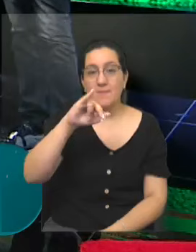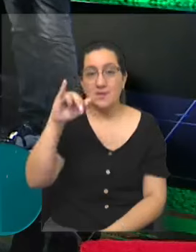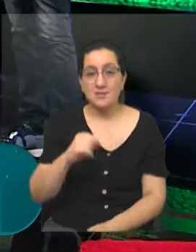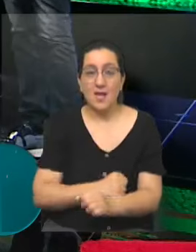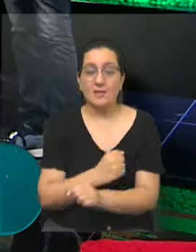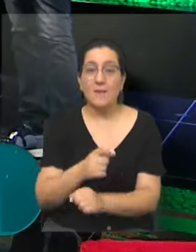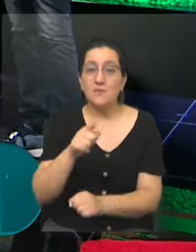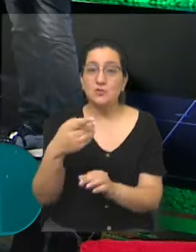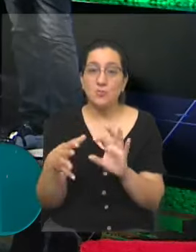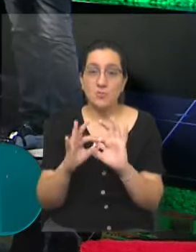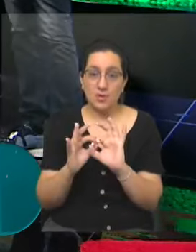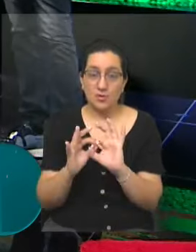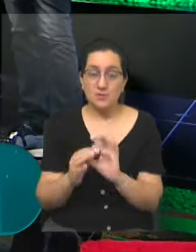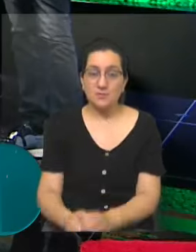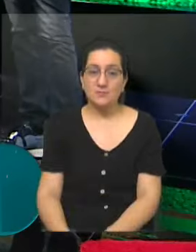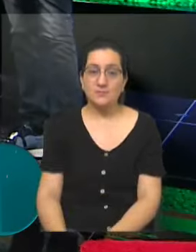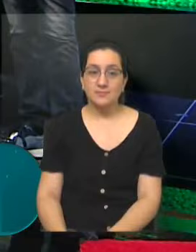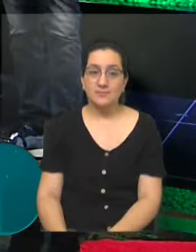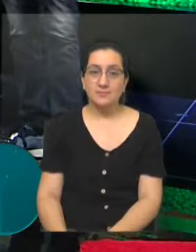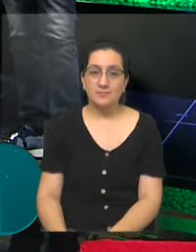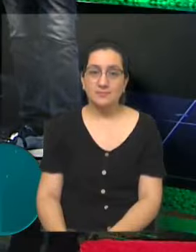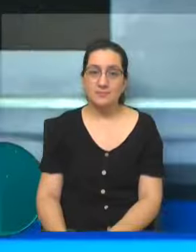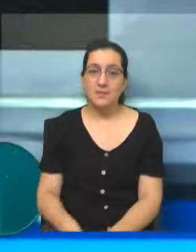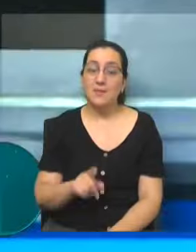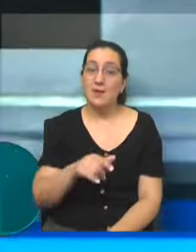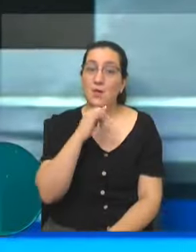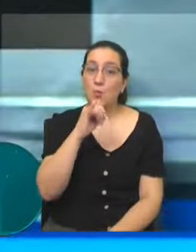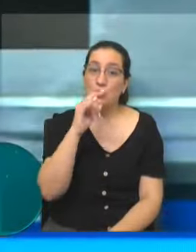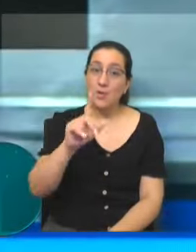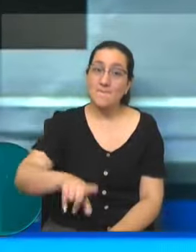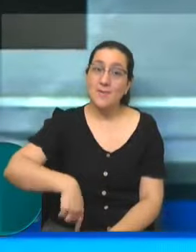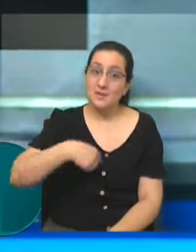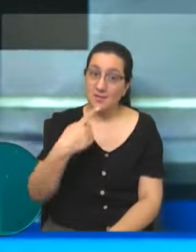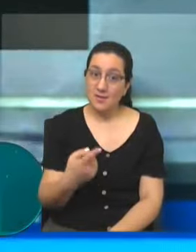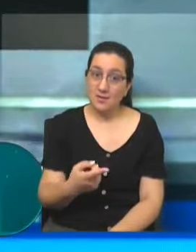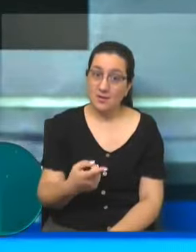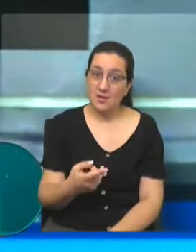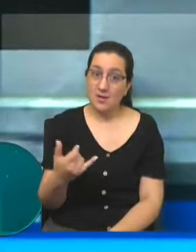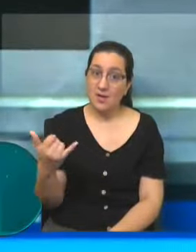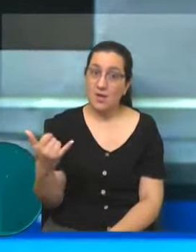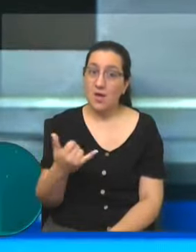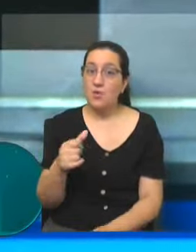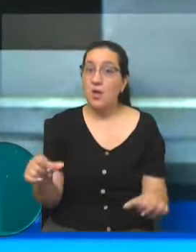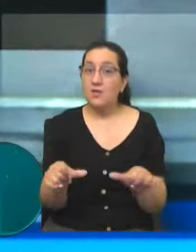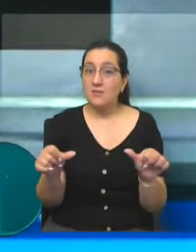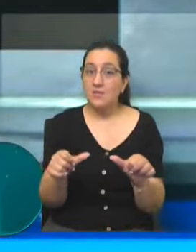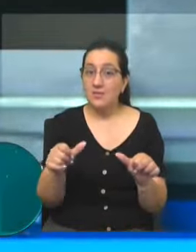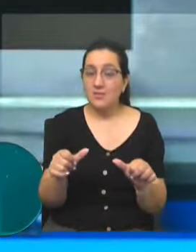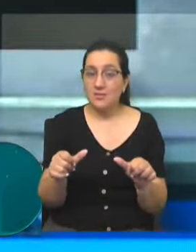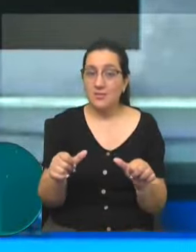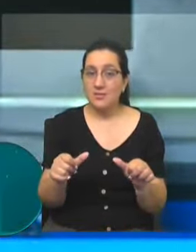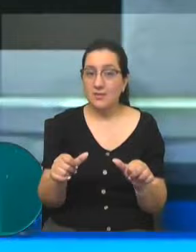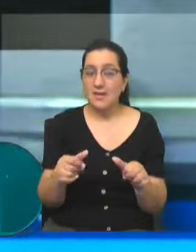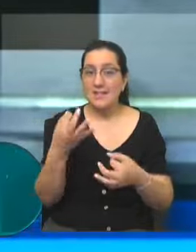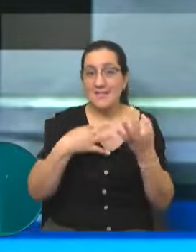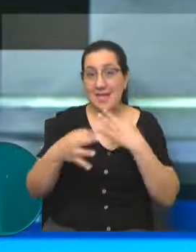que viene también, hasta el miércoles 20. Y comentarles que mañana hay una actividad a partir de mañana en el